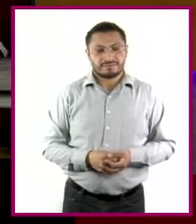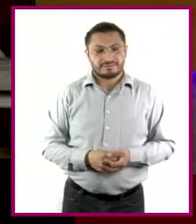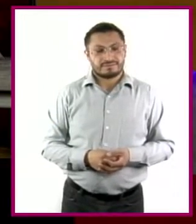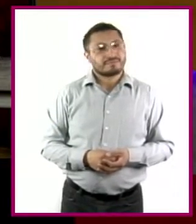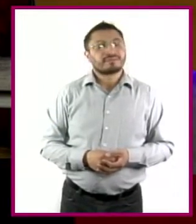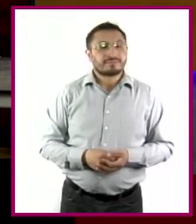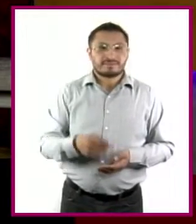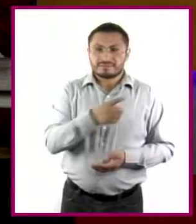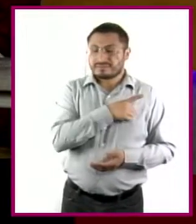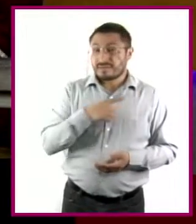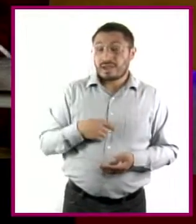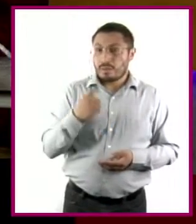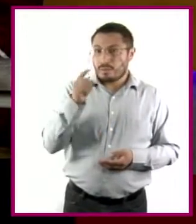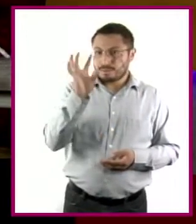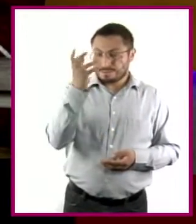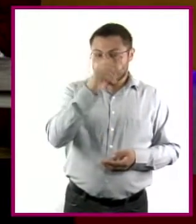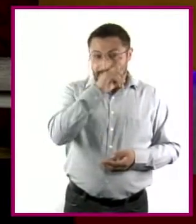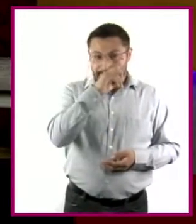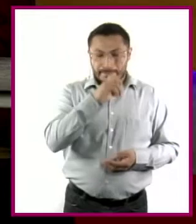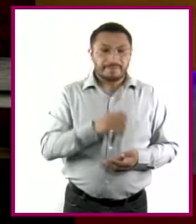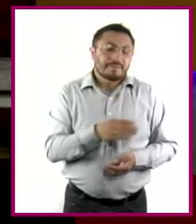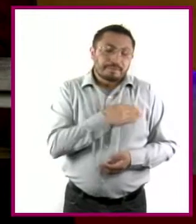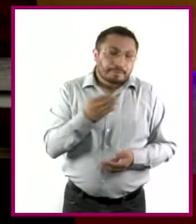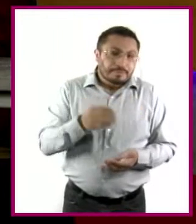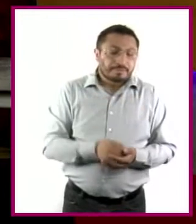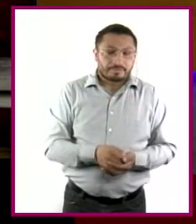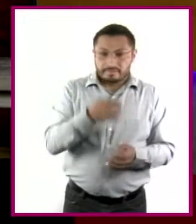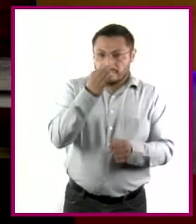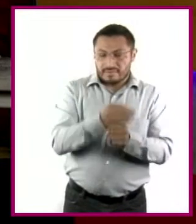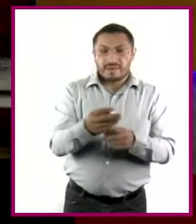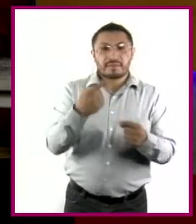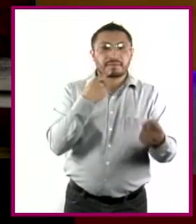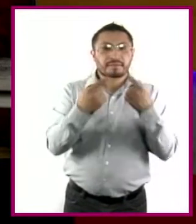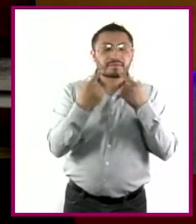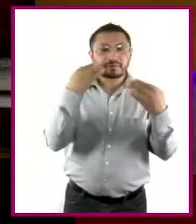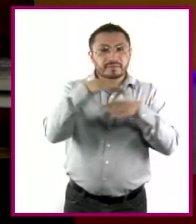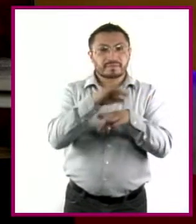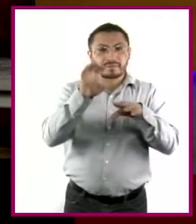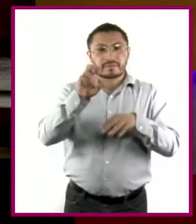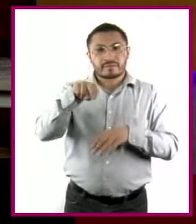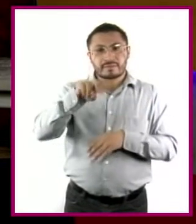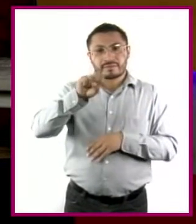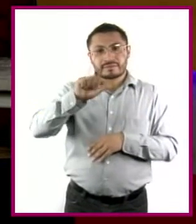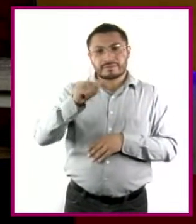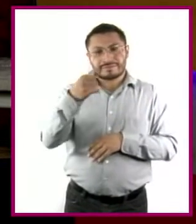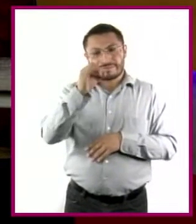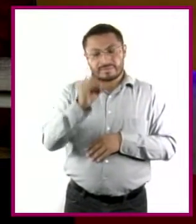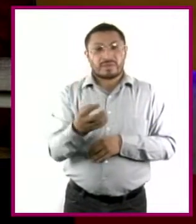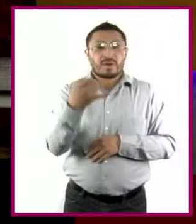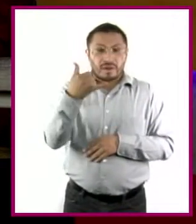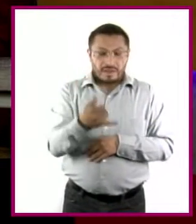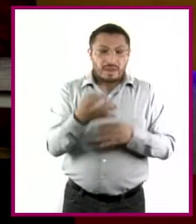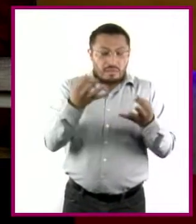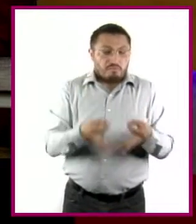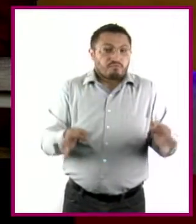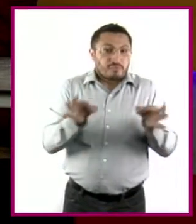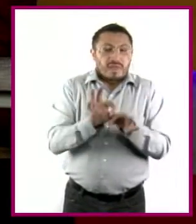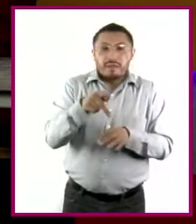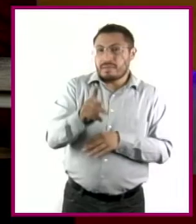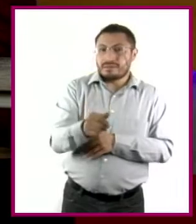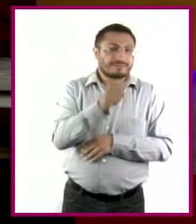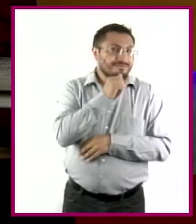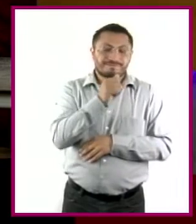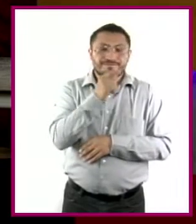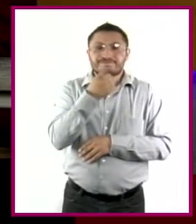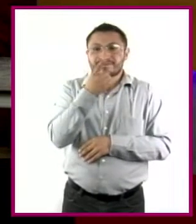Me debes uno, ¿eh? Y bueno, hemos hablado mucho de tipos de ensayos y de lo necesarios que son, pero no hemos dicho nada